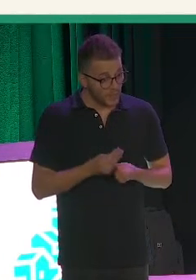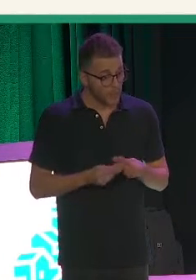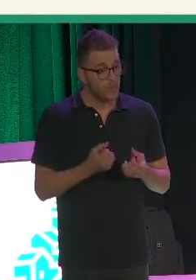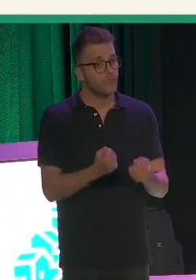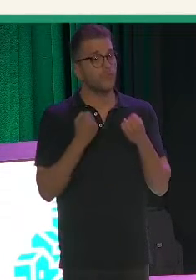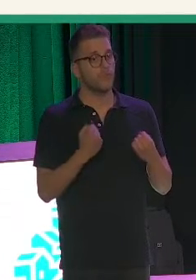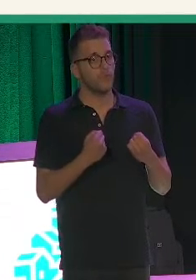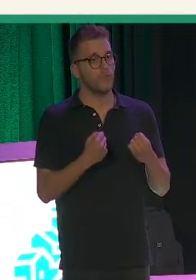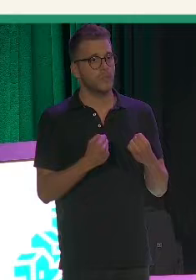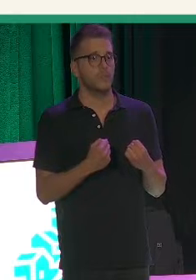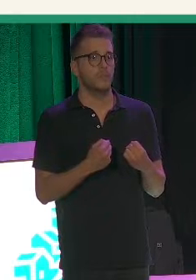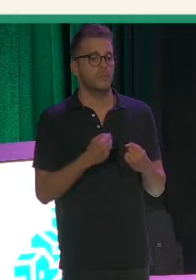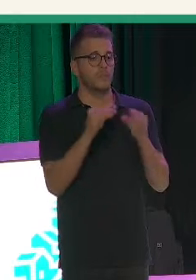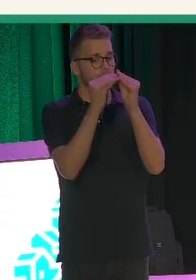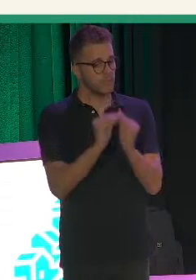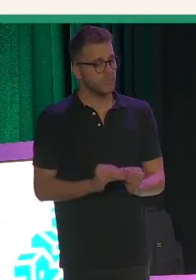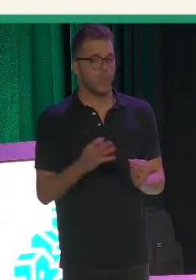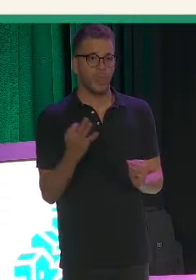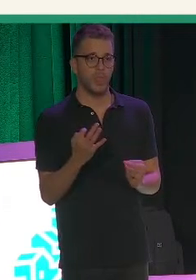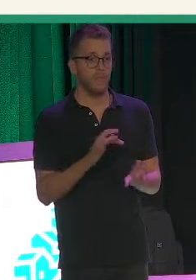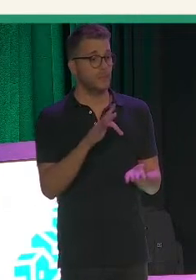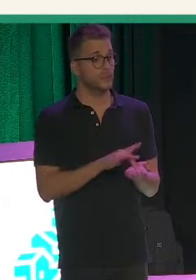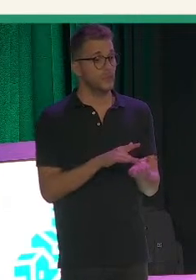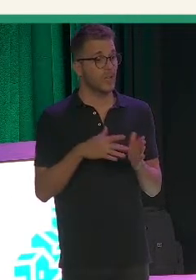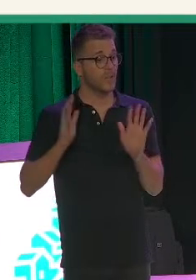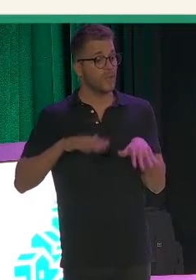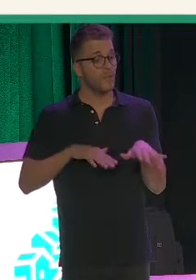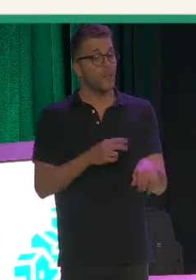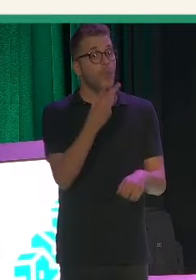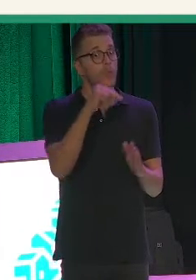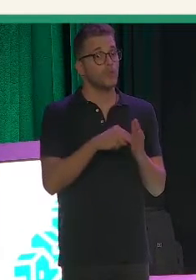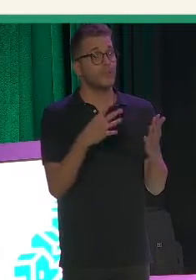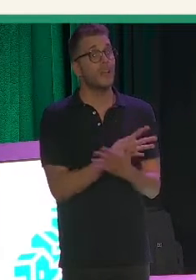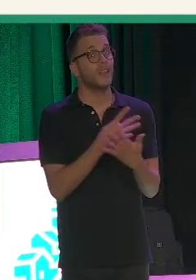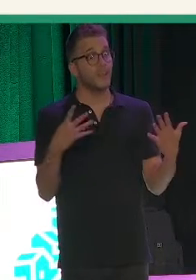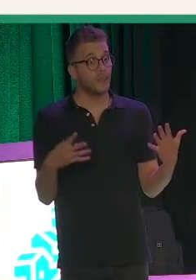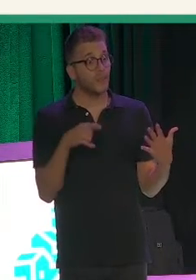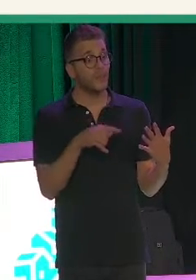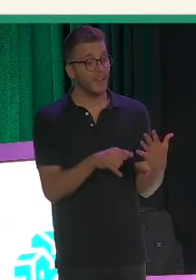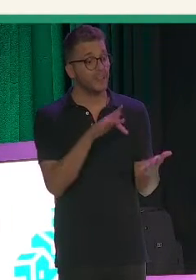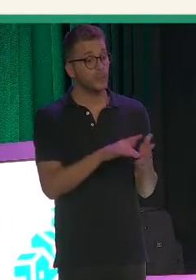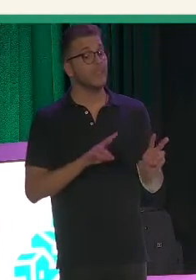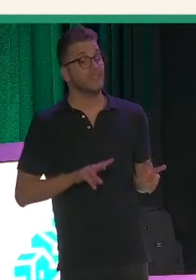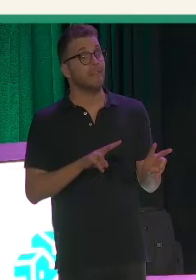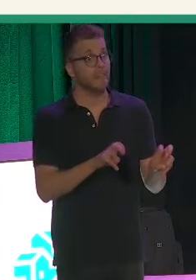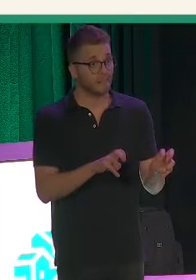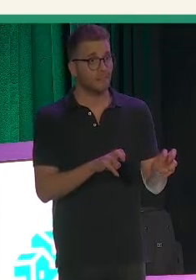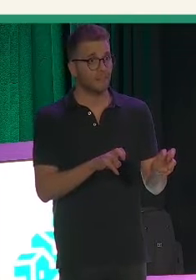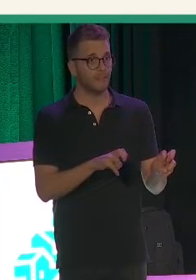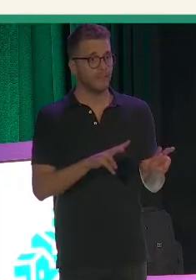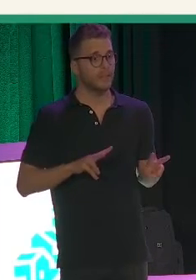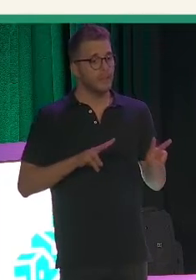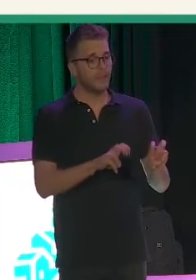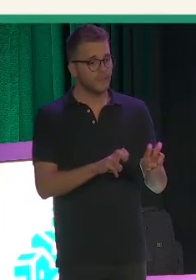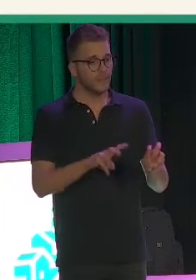dar respuesta a todas aquellas reivindicaciones de la manifestación de marzo del 2019 y que fue el inicio y puesta encima de la